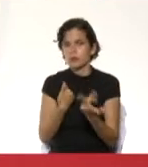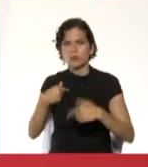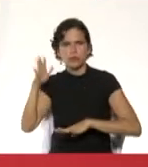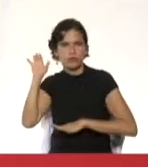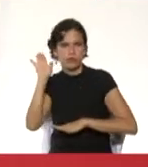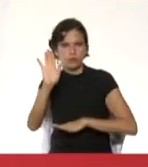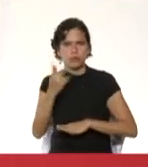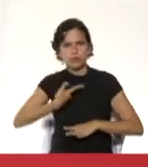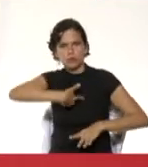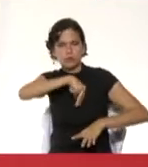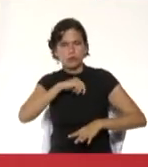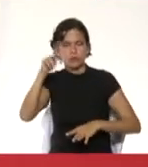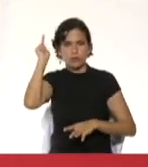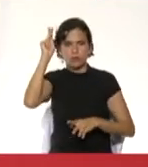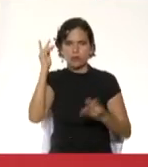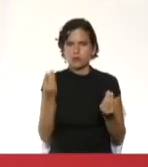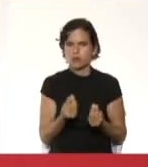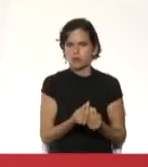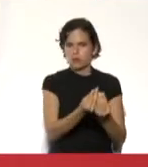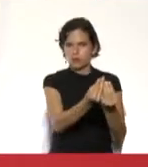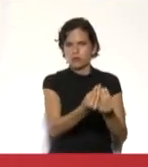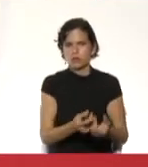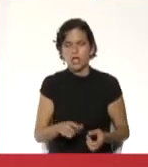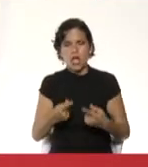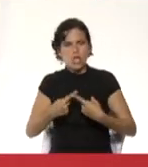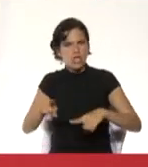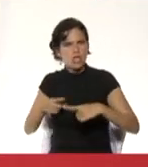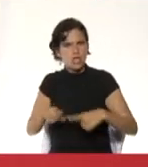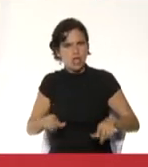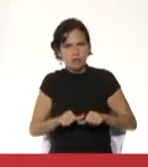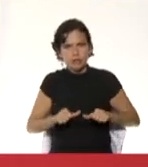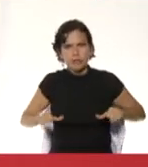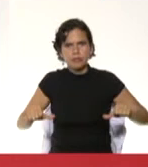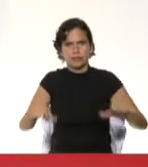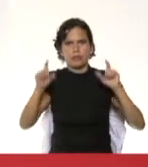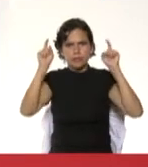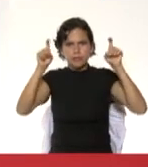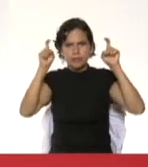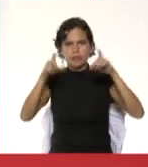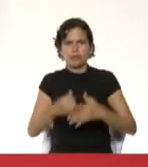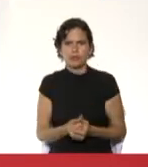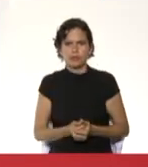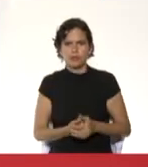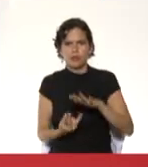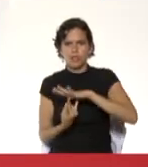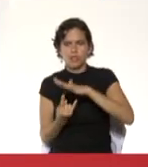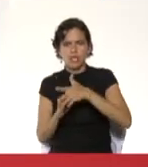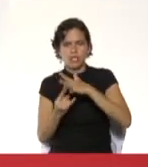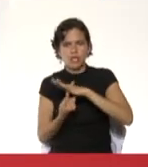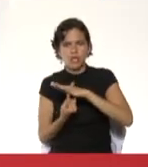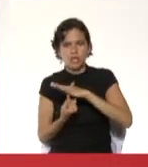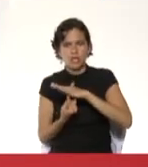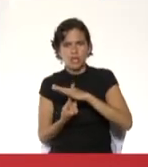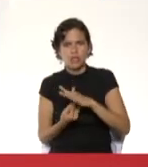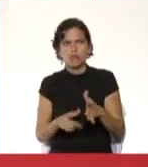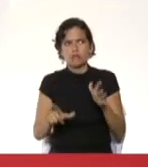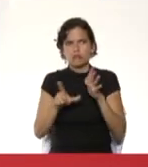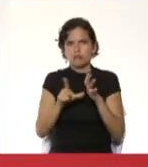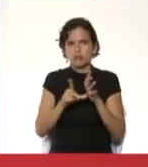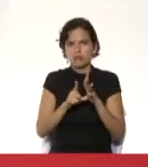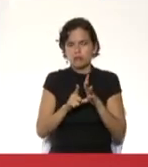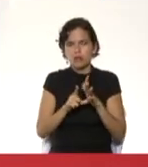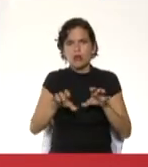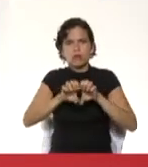traen nuestros profesores que nos acompañarán de las distintas modalidades de educación. Media técnica, media general, la modalidad de